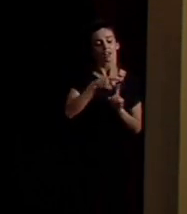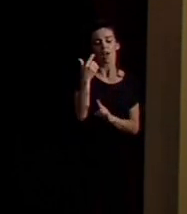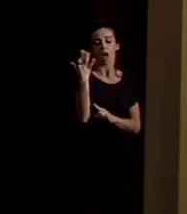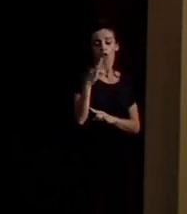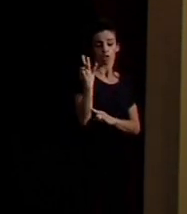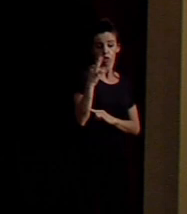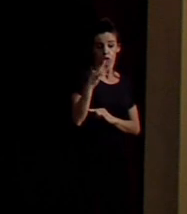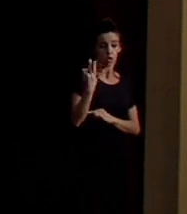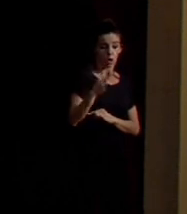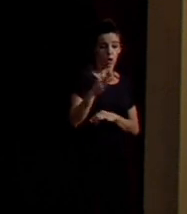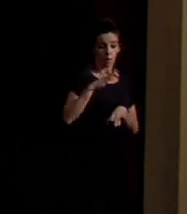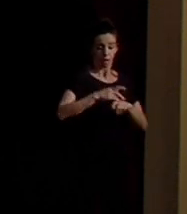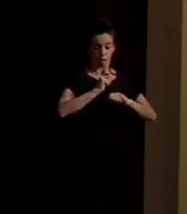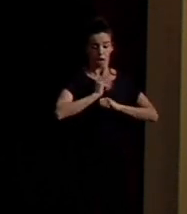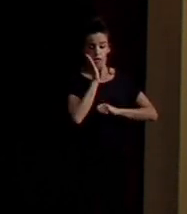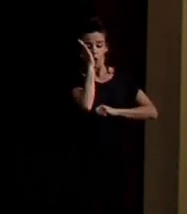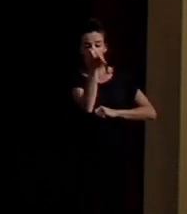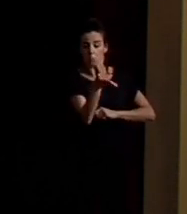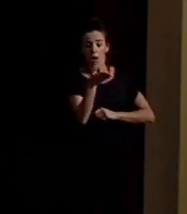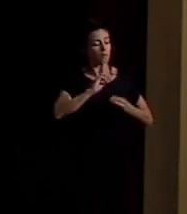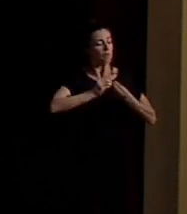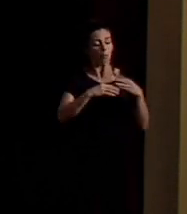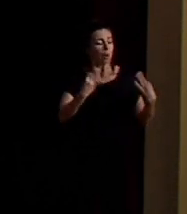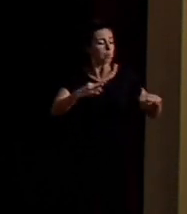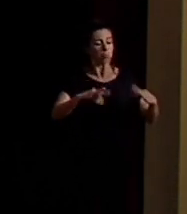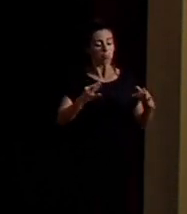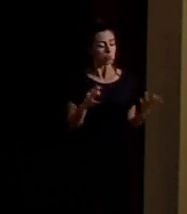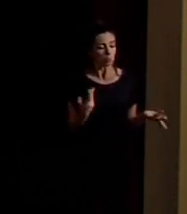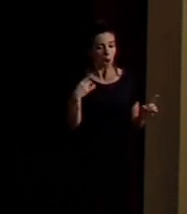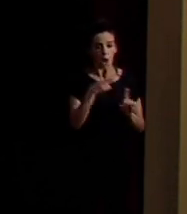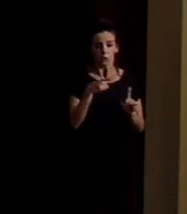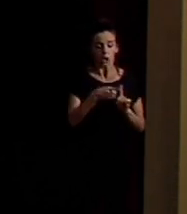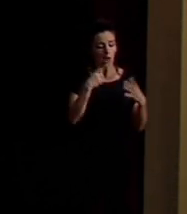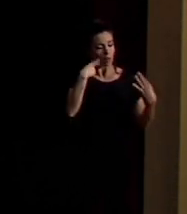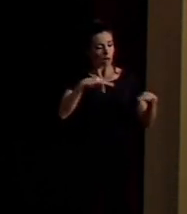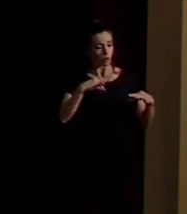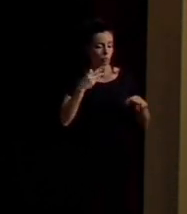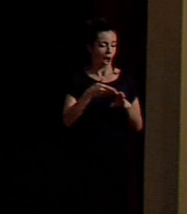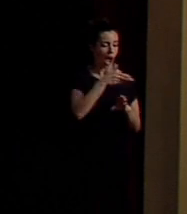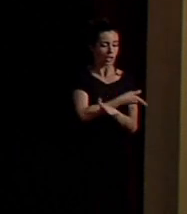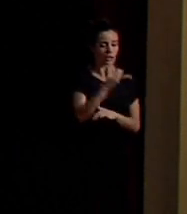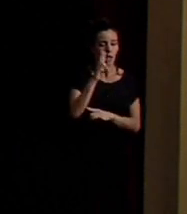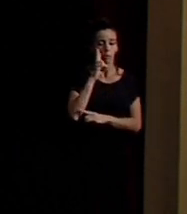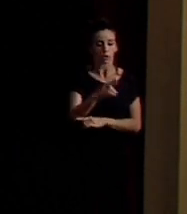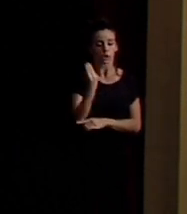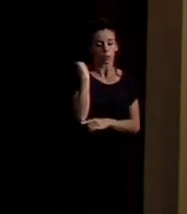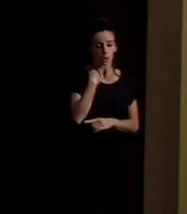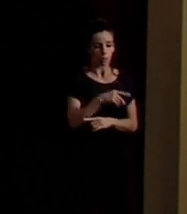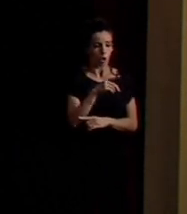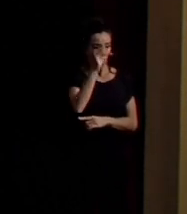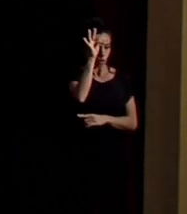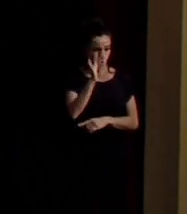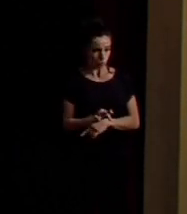normalidad pues asombrosa, ¿no?, como quien hemos visto antes en los documentales que nos ponía Mabel Lozano,